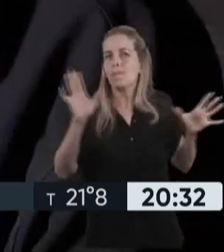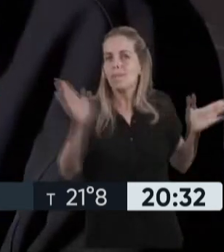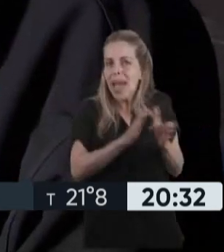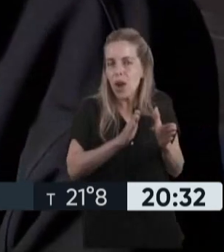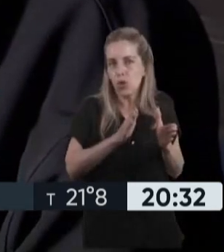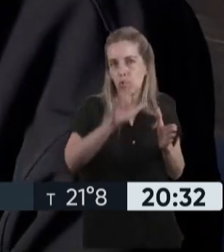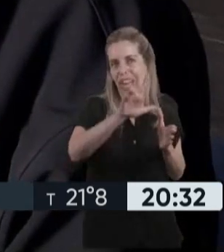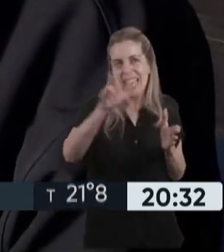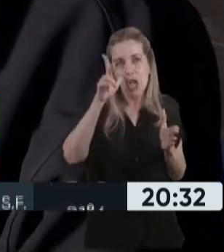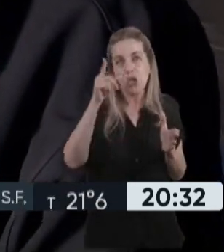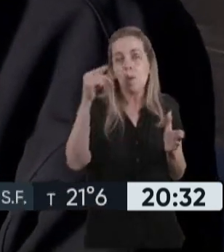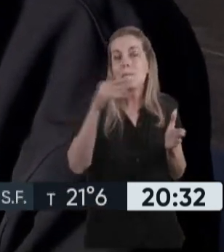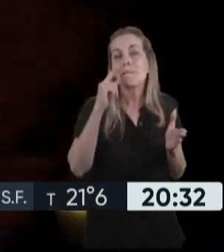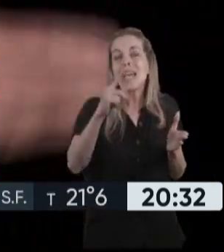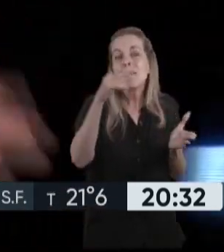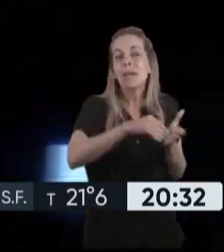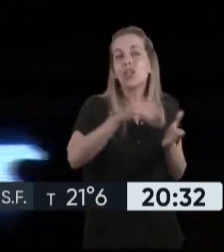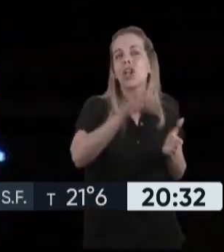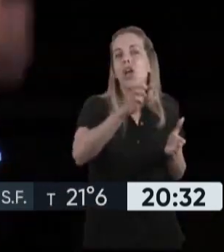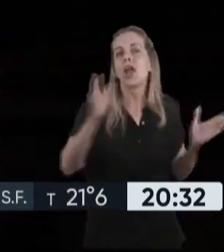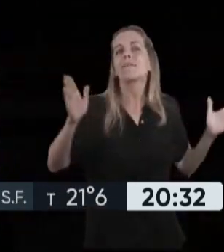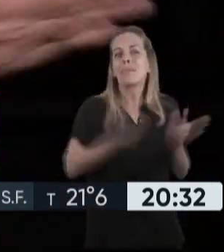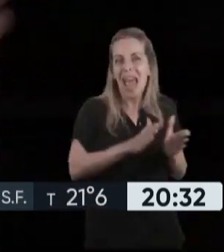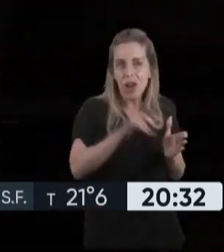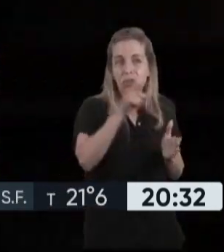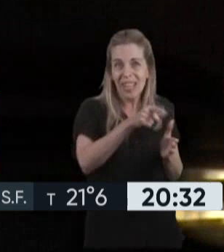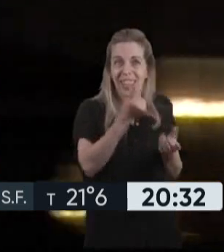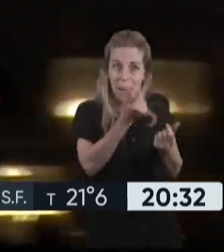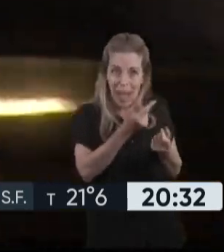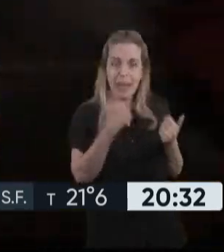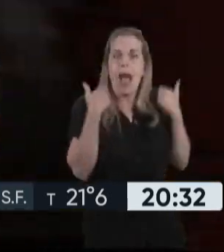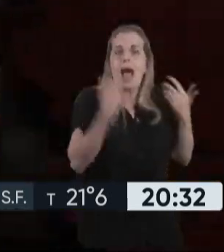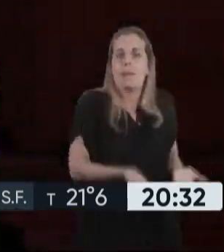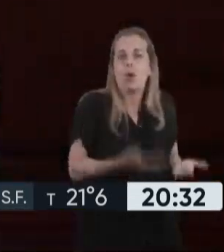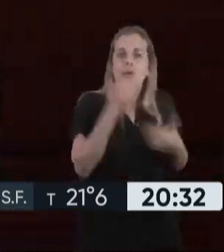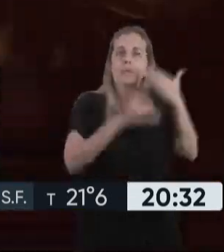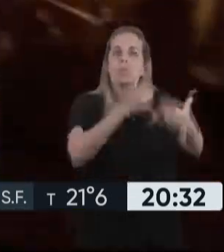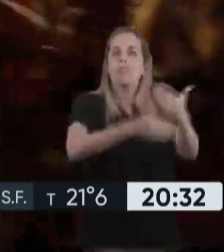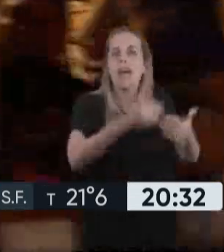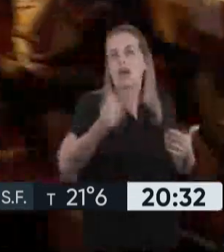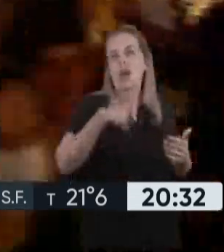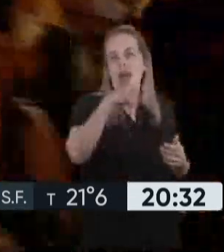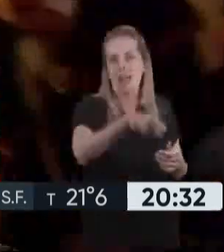que dejamos de pagar y que vamos a usar para el progreso y el desarrollo argentino.